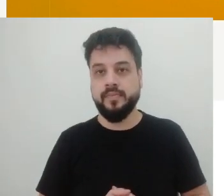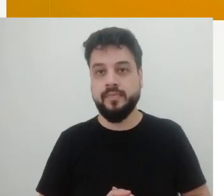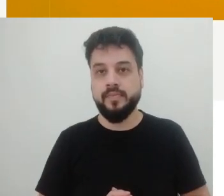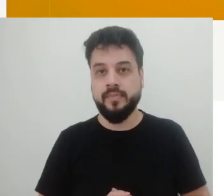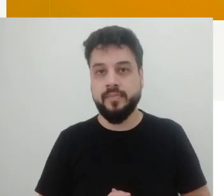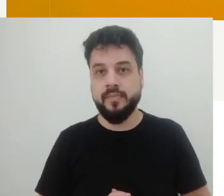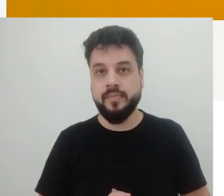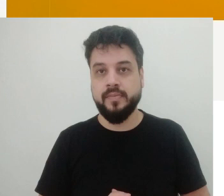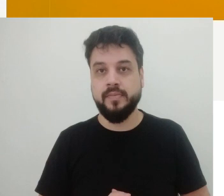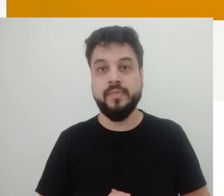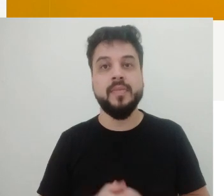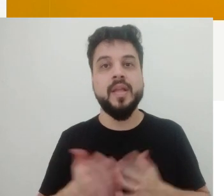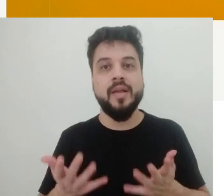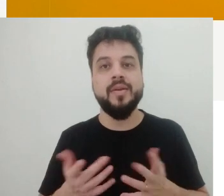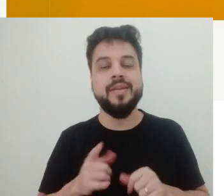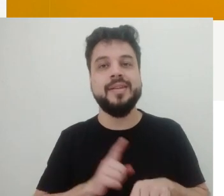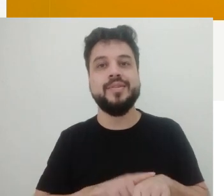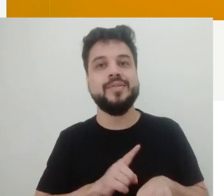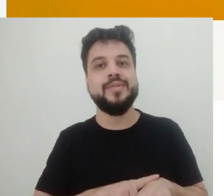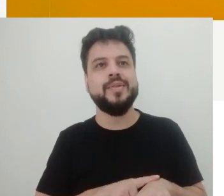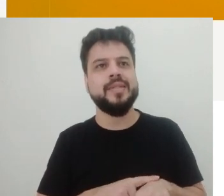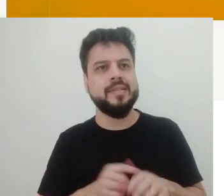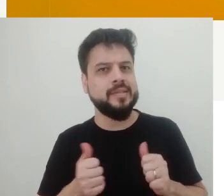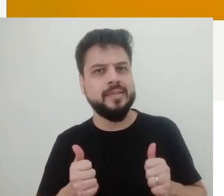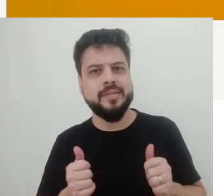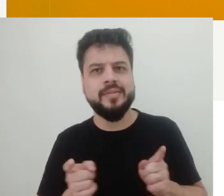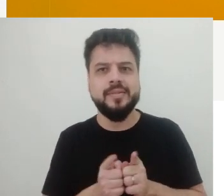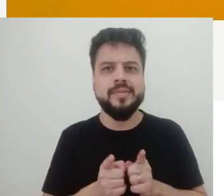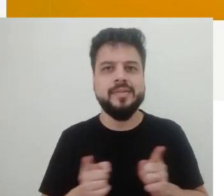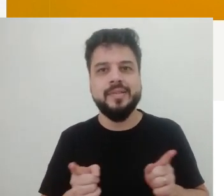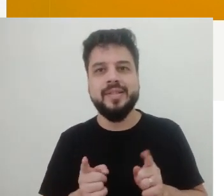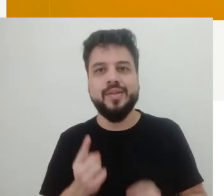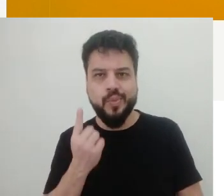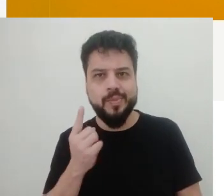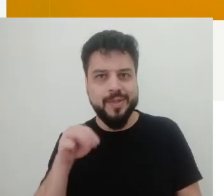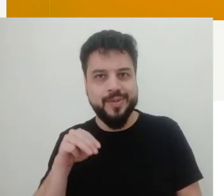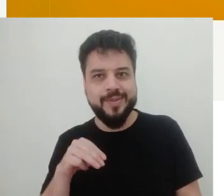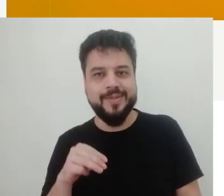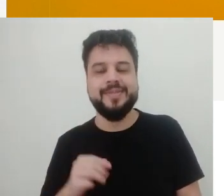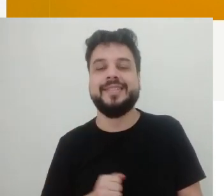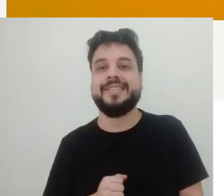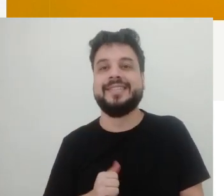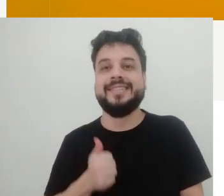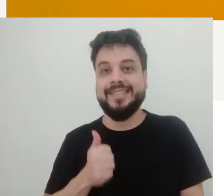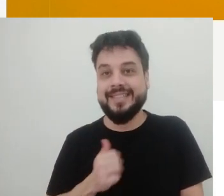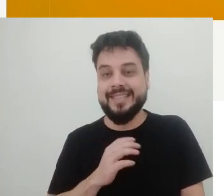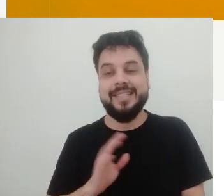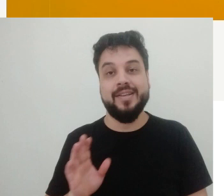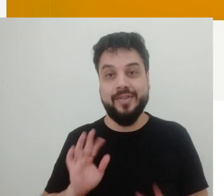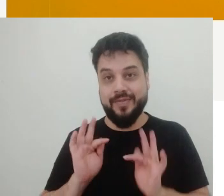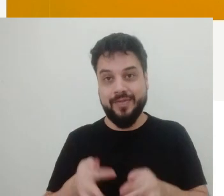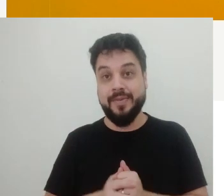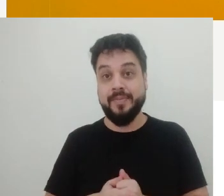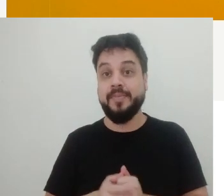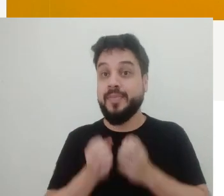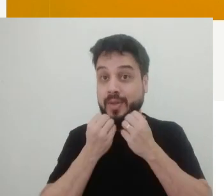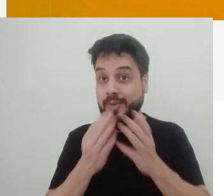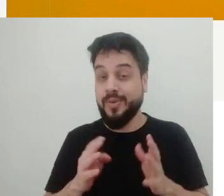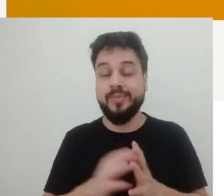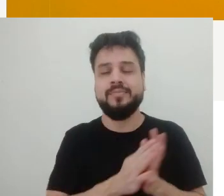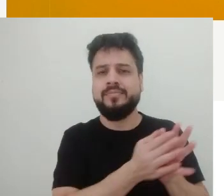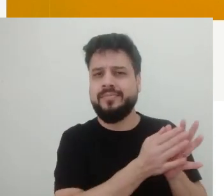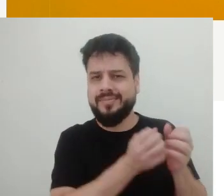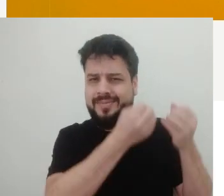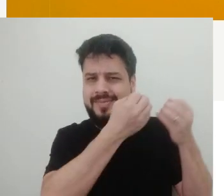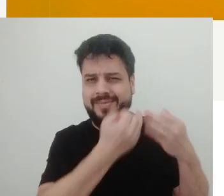decirles que yo me inicié en una formación disciplinar, como era obvio, como es lo que tiene